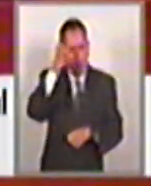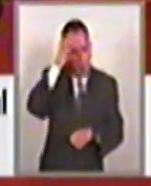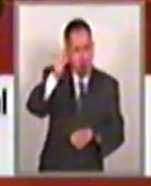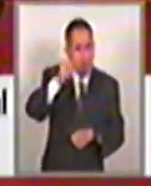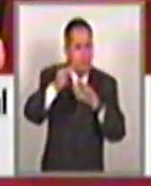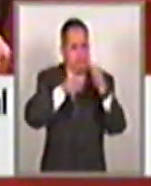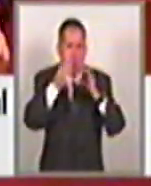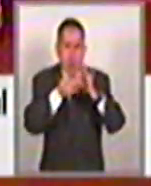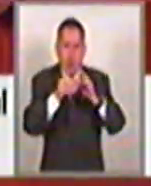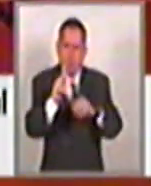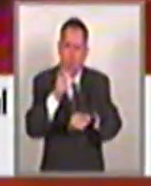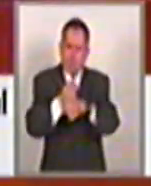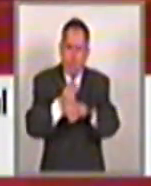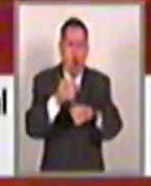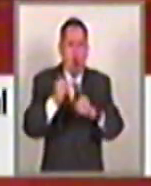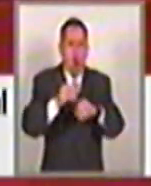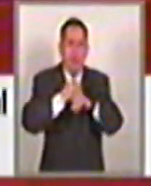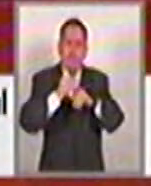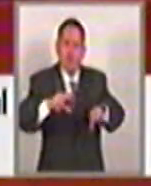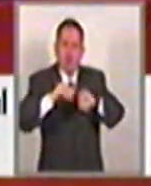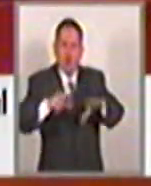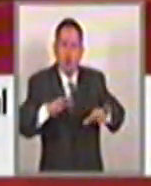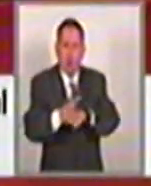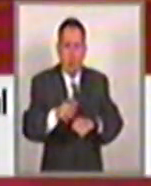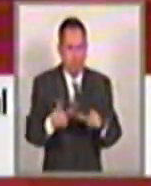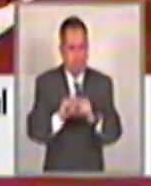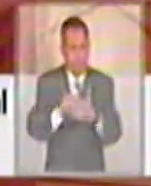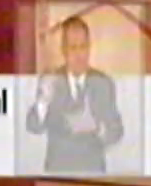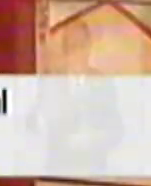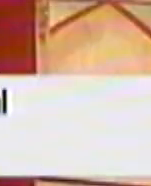propaganda, lo que quiso definir, o difusión de información. Muchas